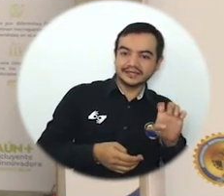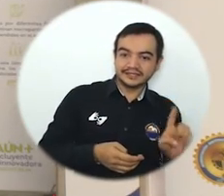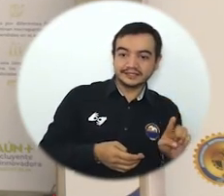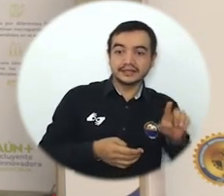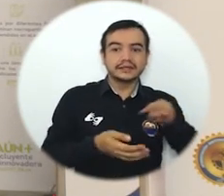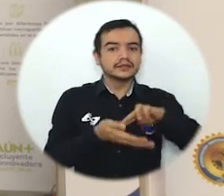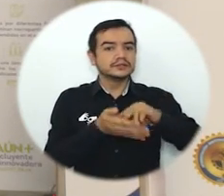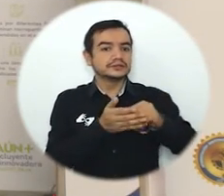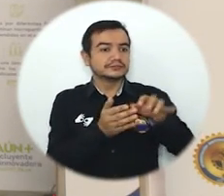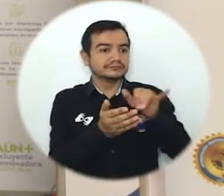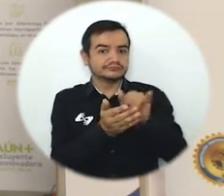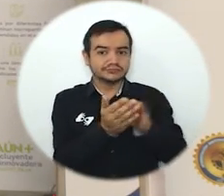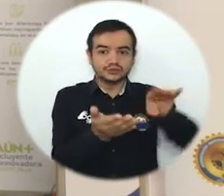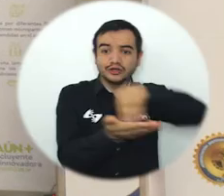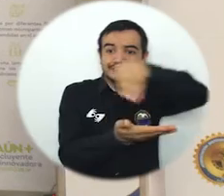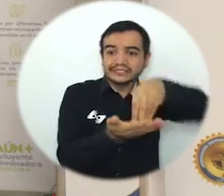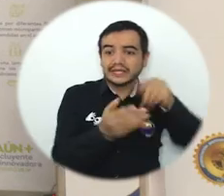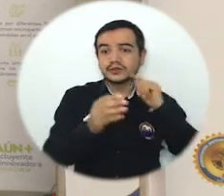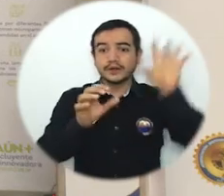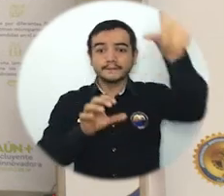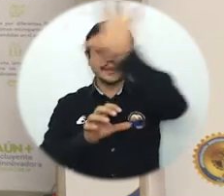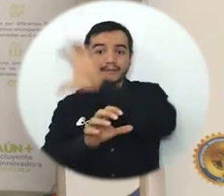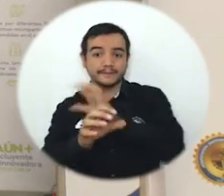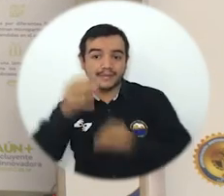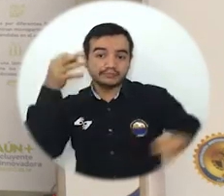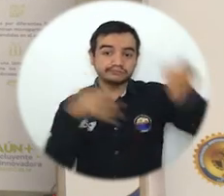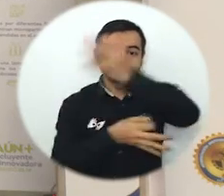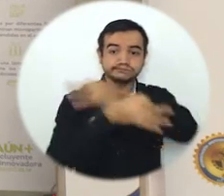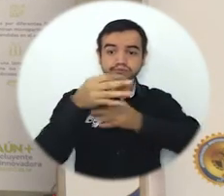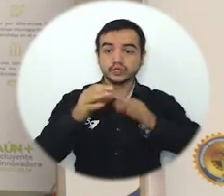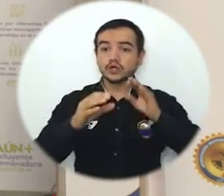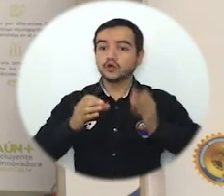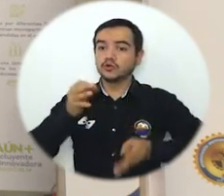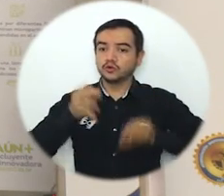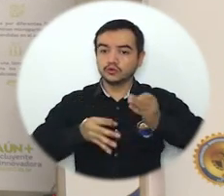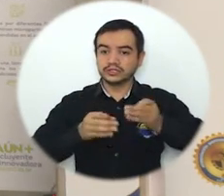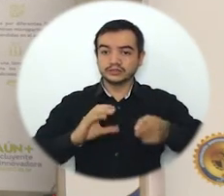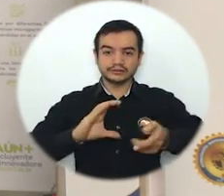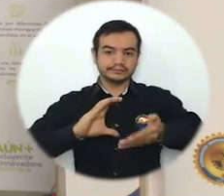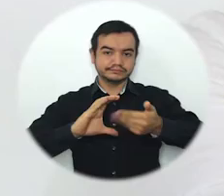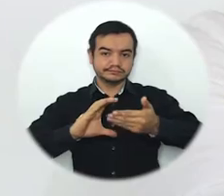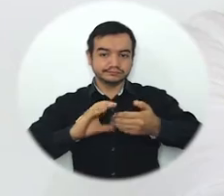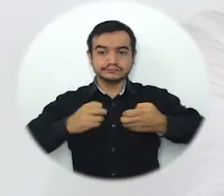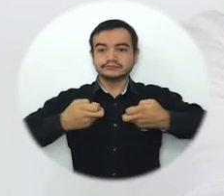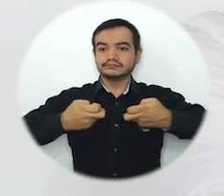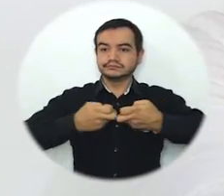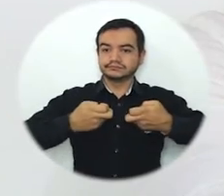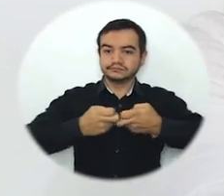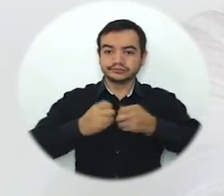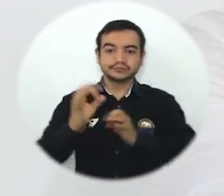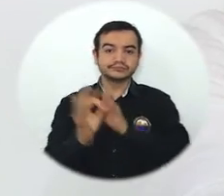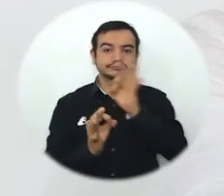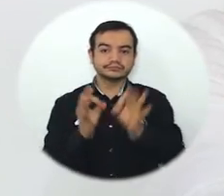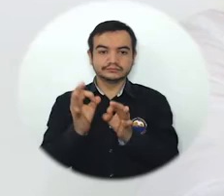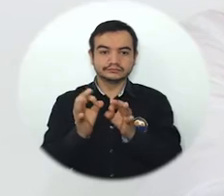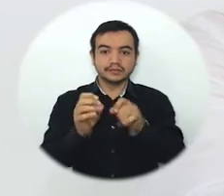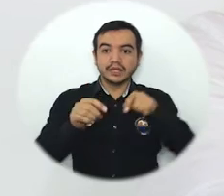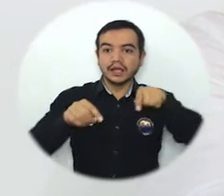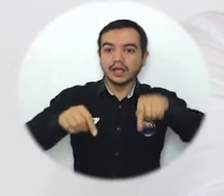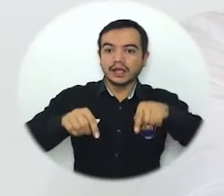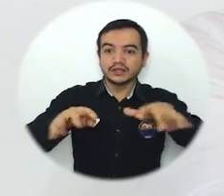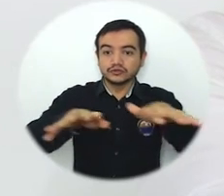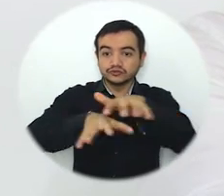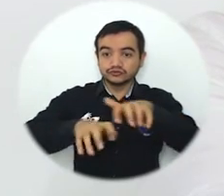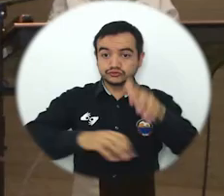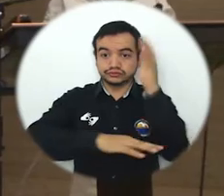de Transiciones Justas, Clima, Energía y Sostenibilidad. Estamos muy contentos